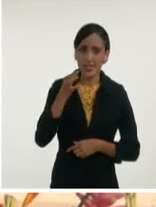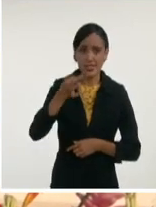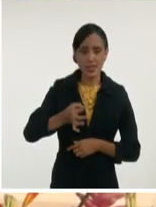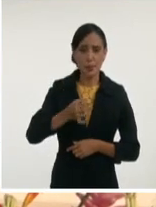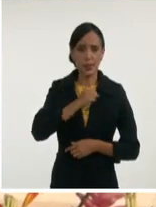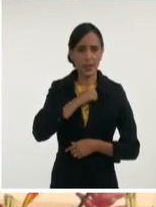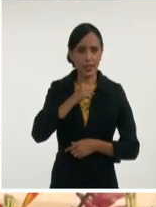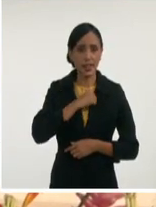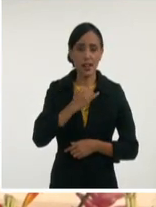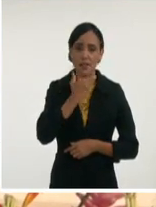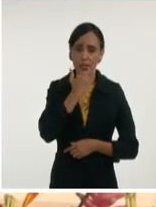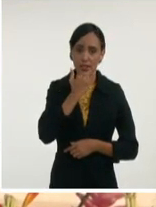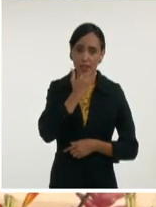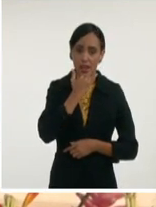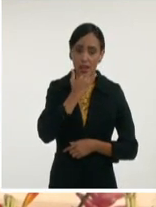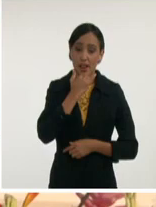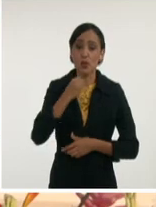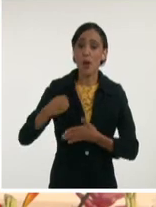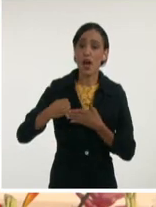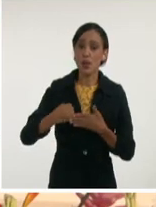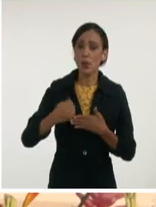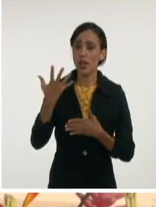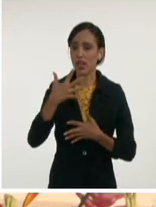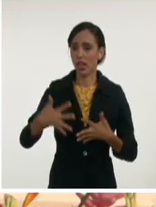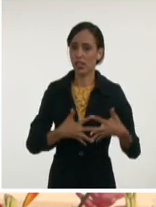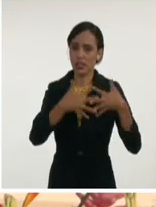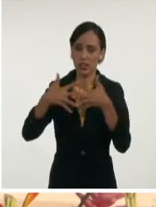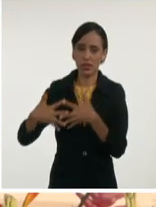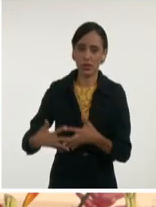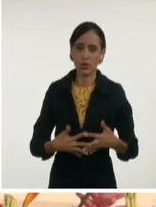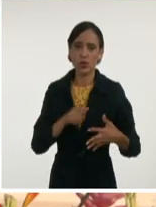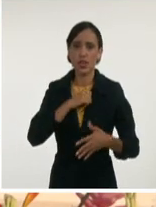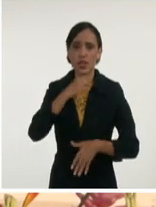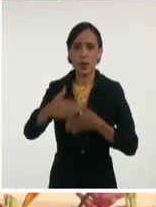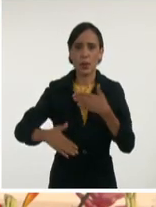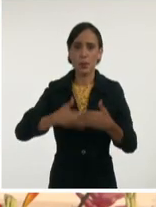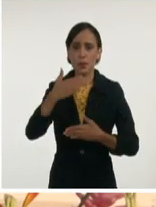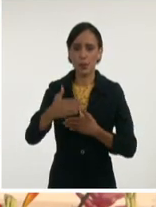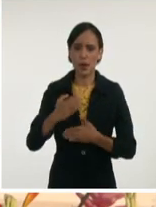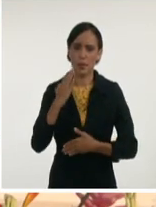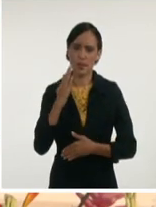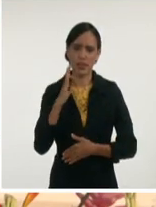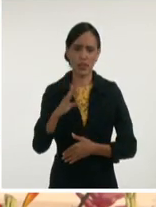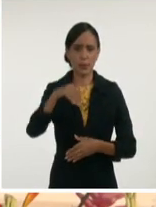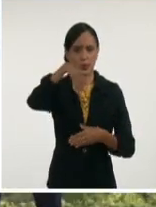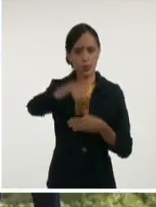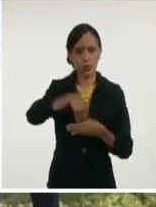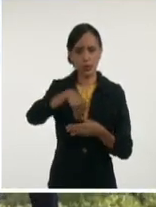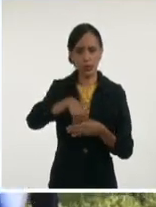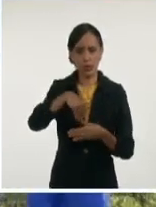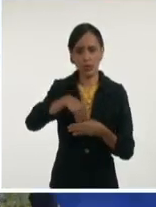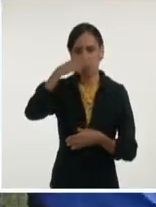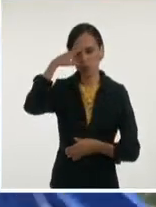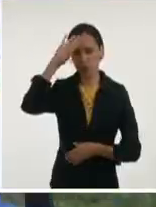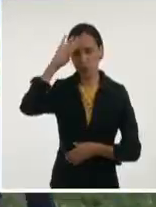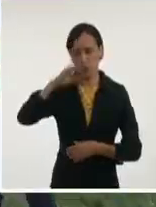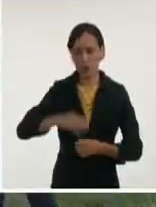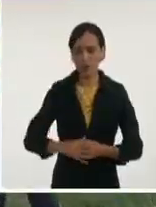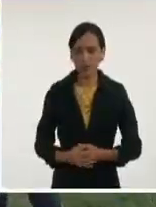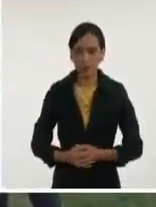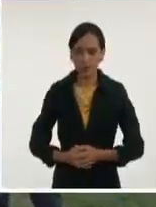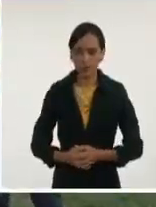el imperio, en provocar un ambiente de inestabilidad y de irrespeto a la tranquilidad ciudadana. En este acto